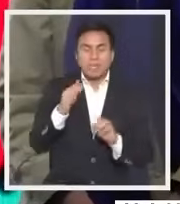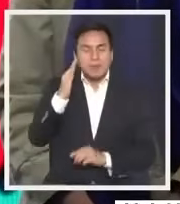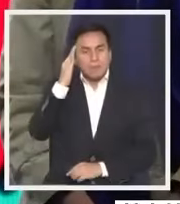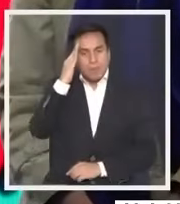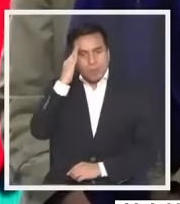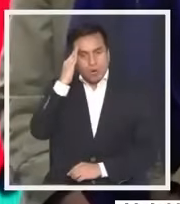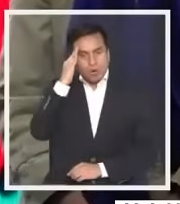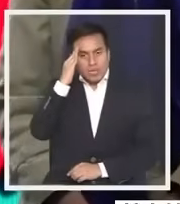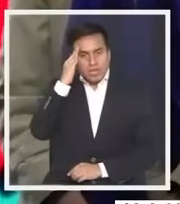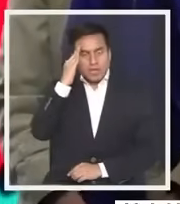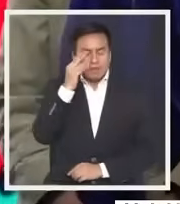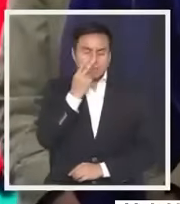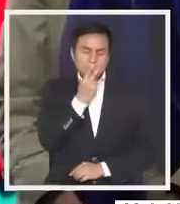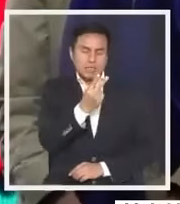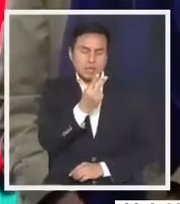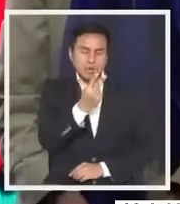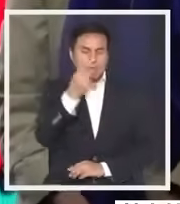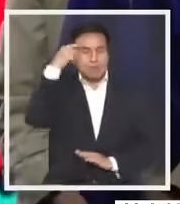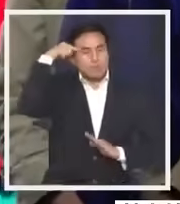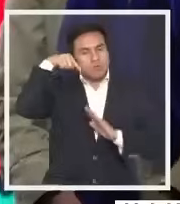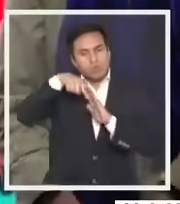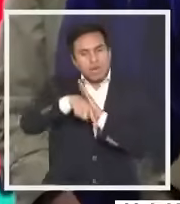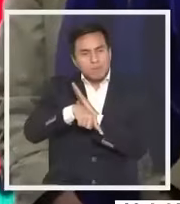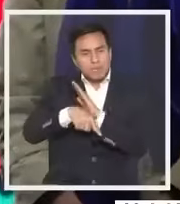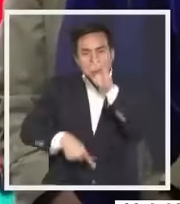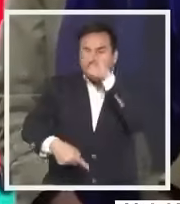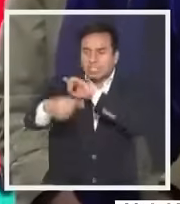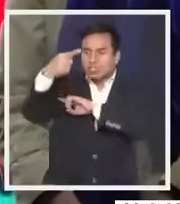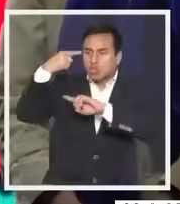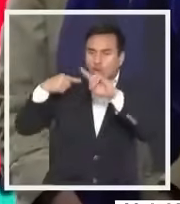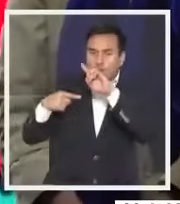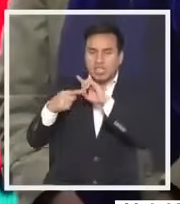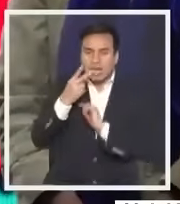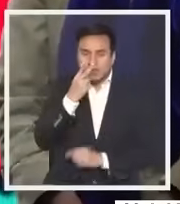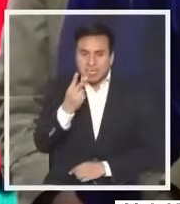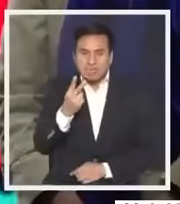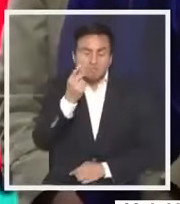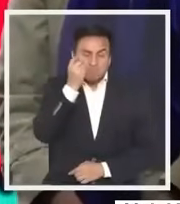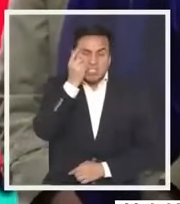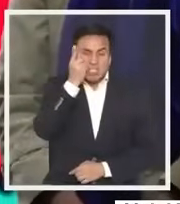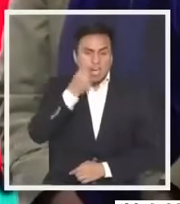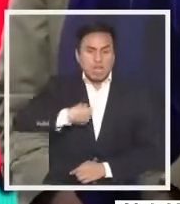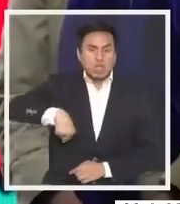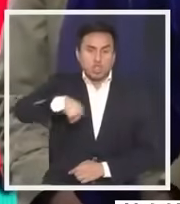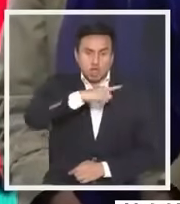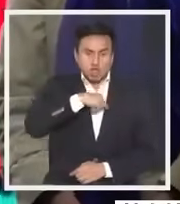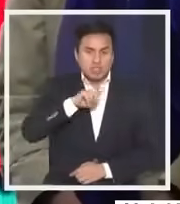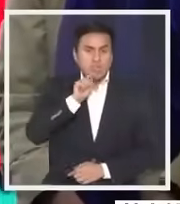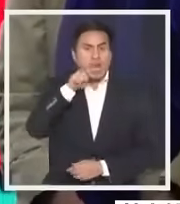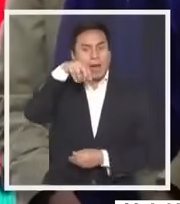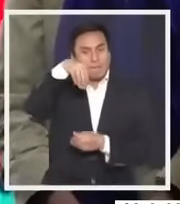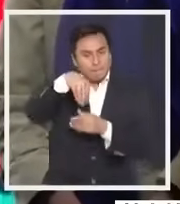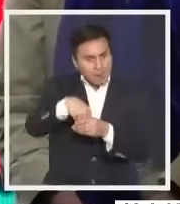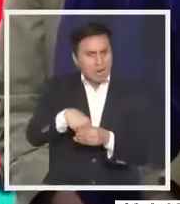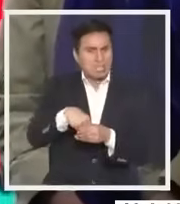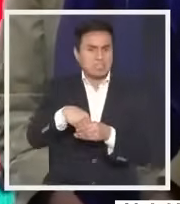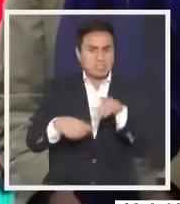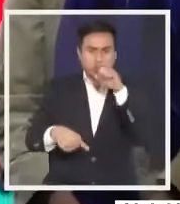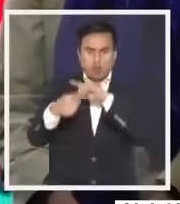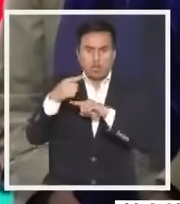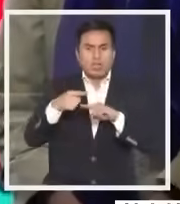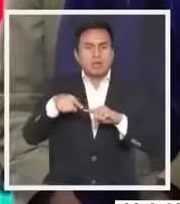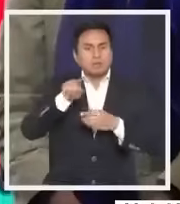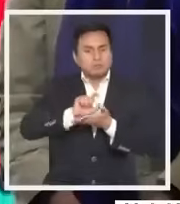memoria, de mirar profundamente a nuestra historia y de entender que nosotros mismos somos parte de ella, que la